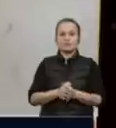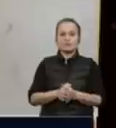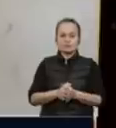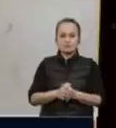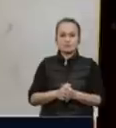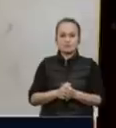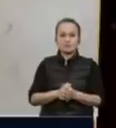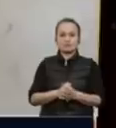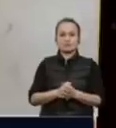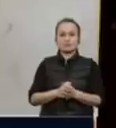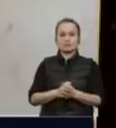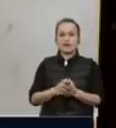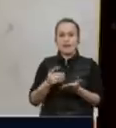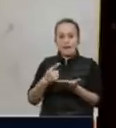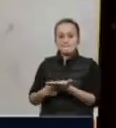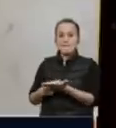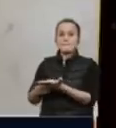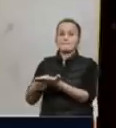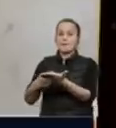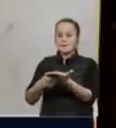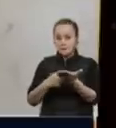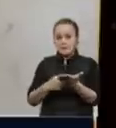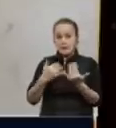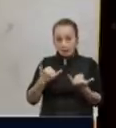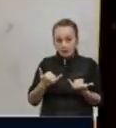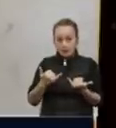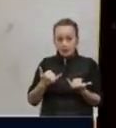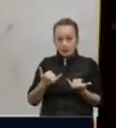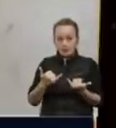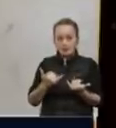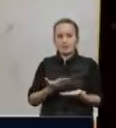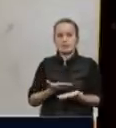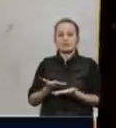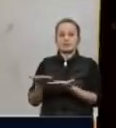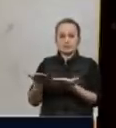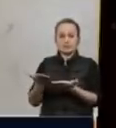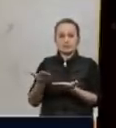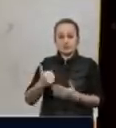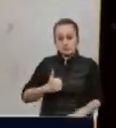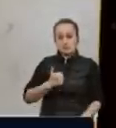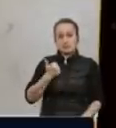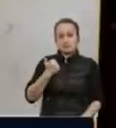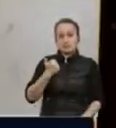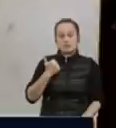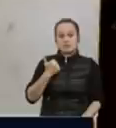en la discusión por una circunstancia, aprovechado